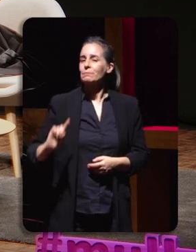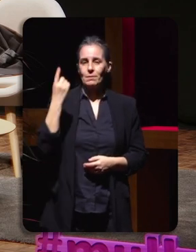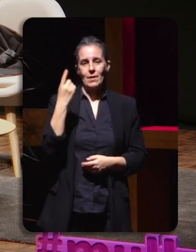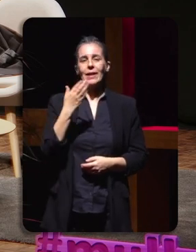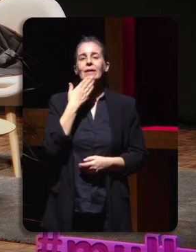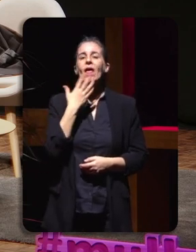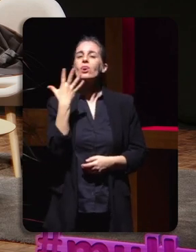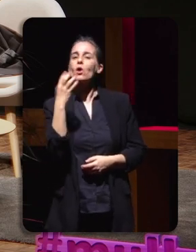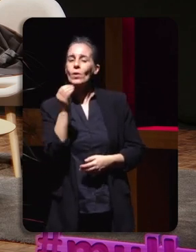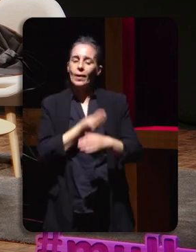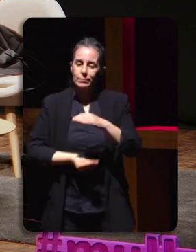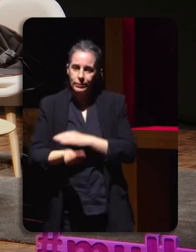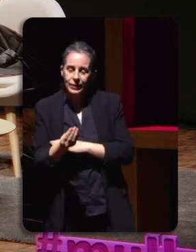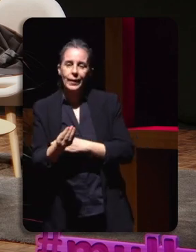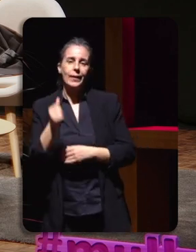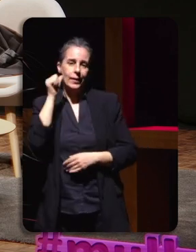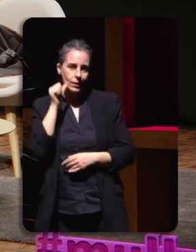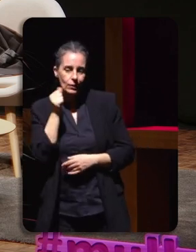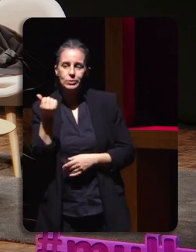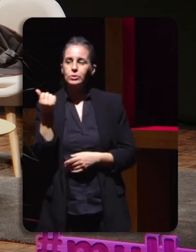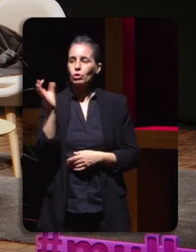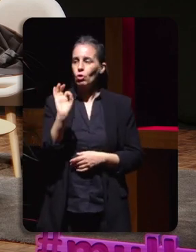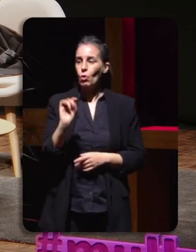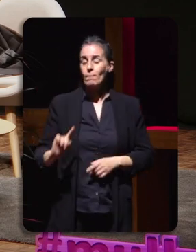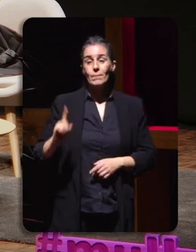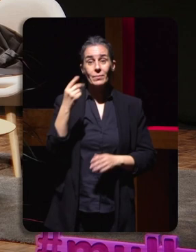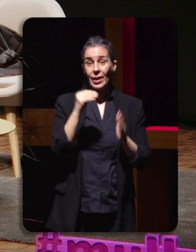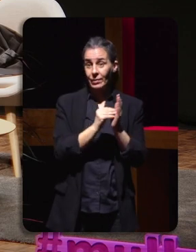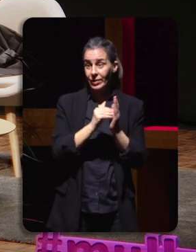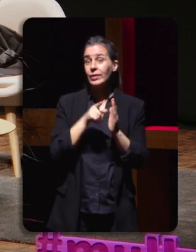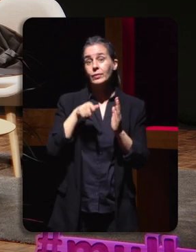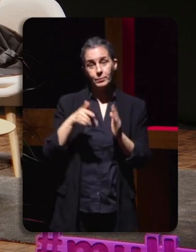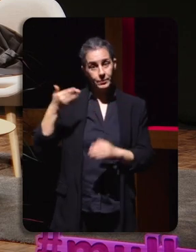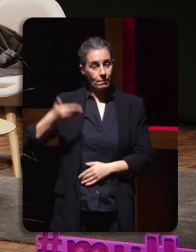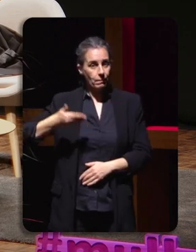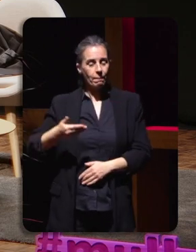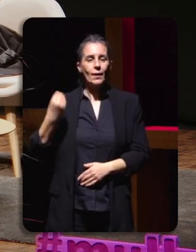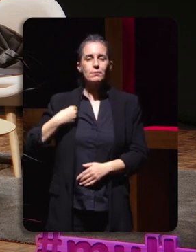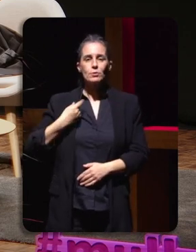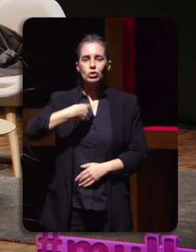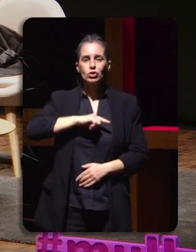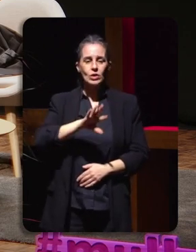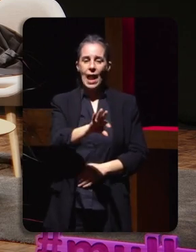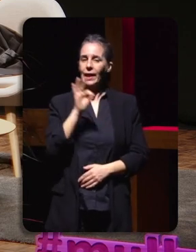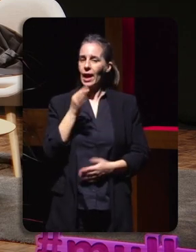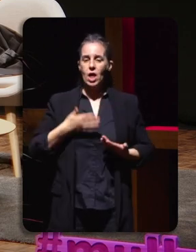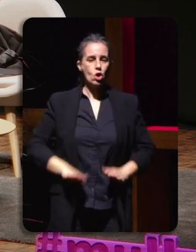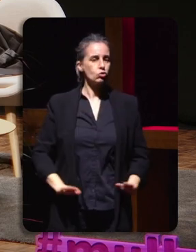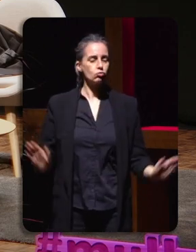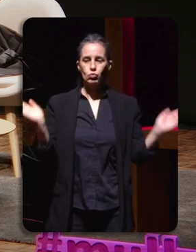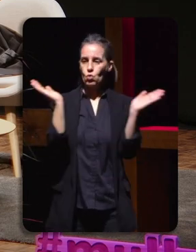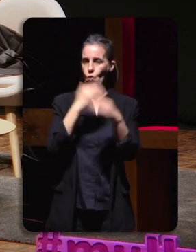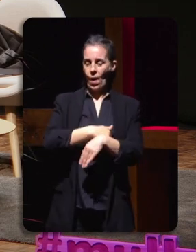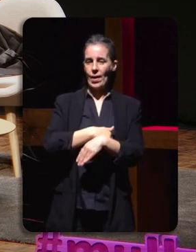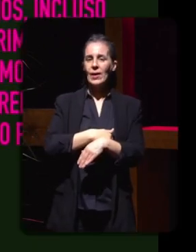y también somos las que por primera vez Y esto es súper importante habiendo elegido no tener hijos y exigimos